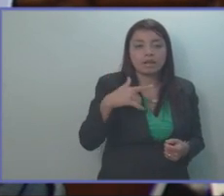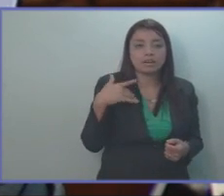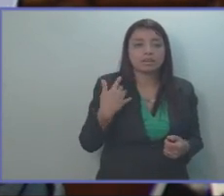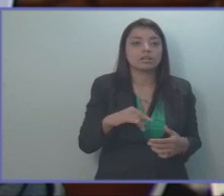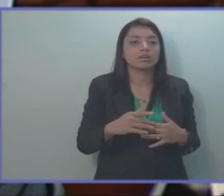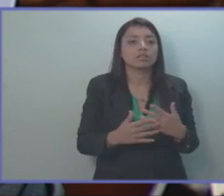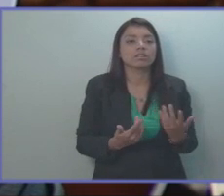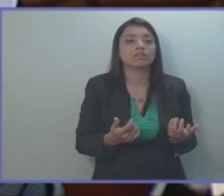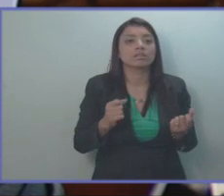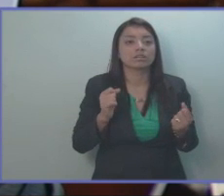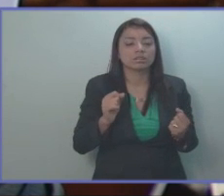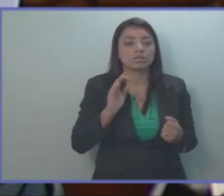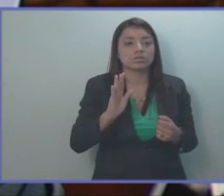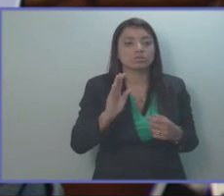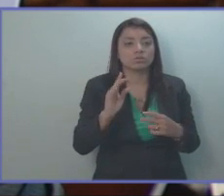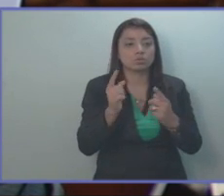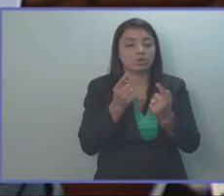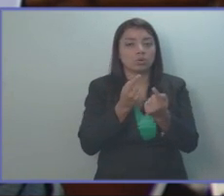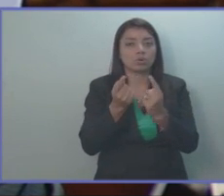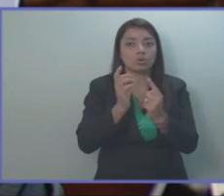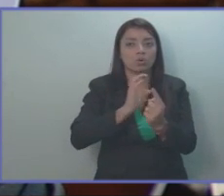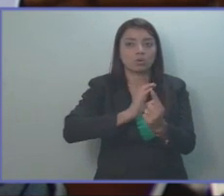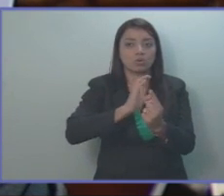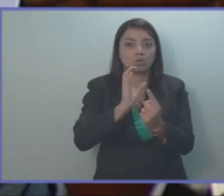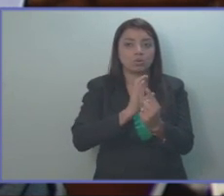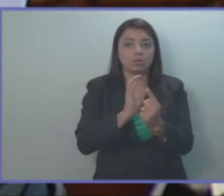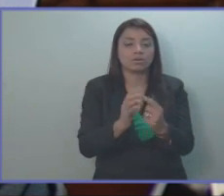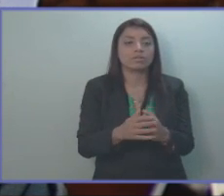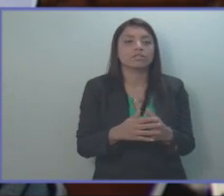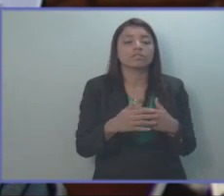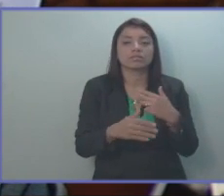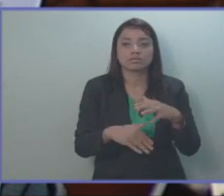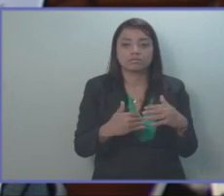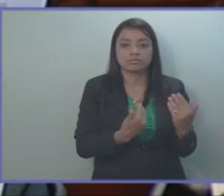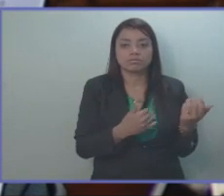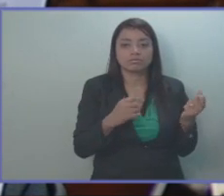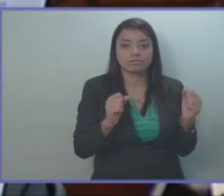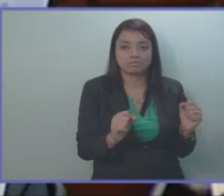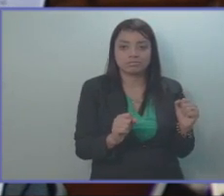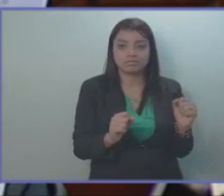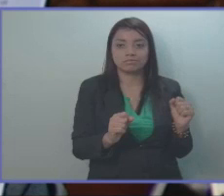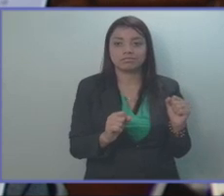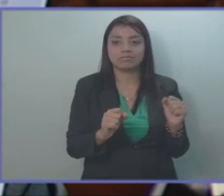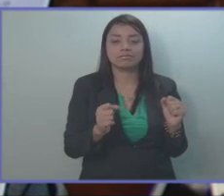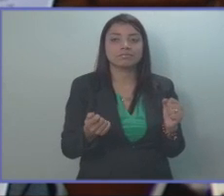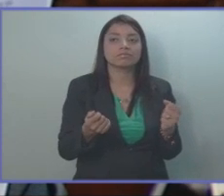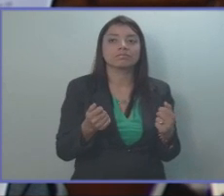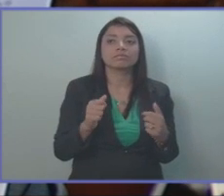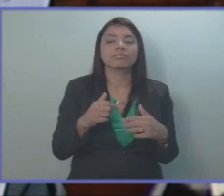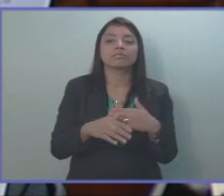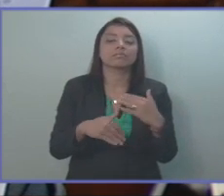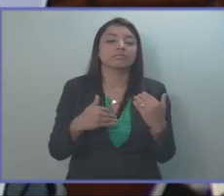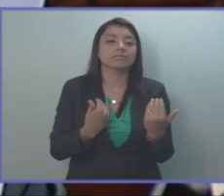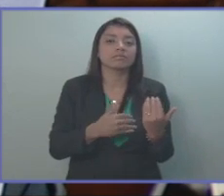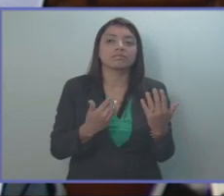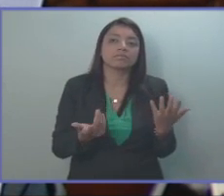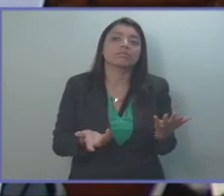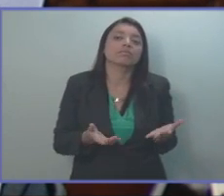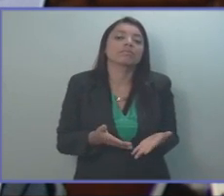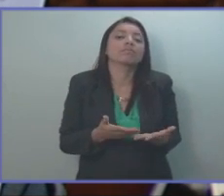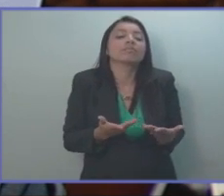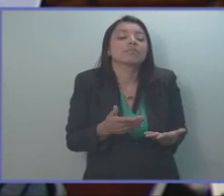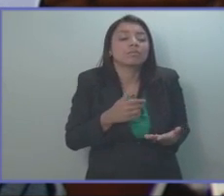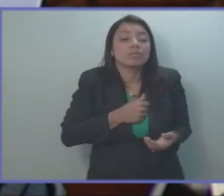y que por su comportamiento hostil, violencia e interferencia, inducción,